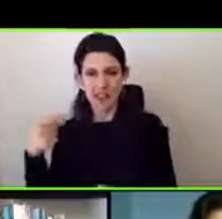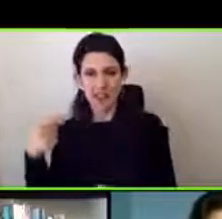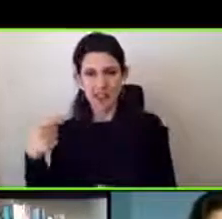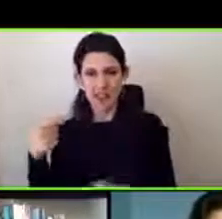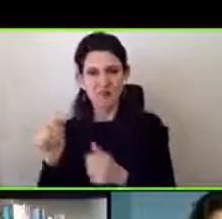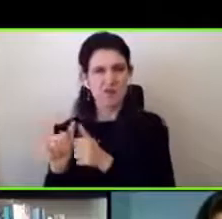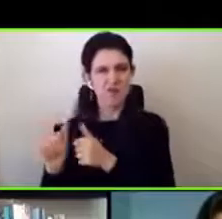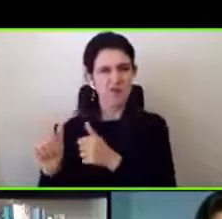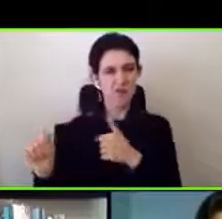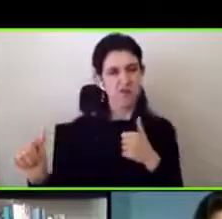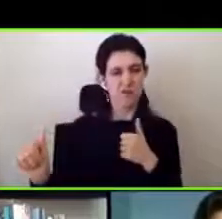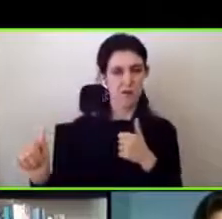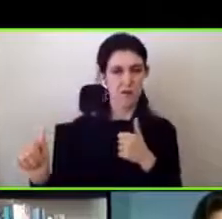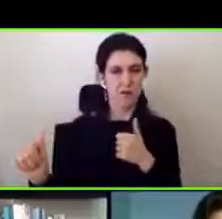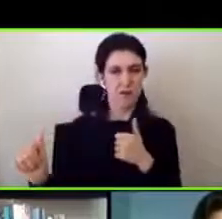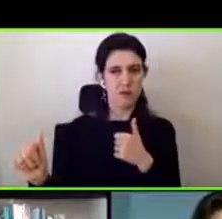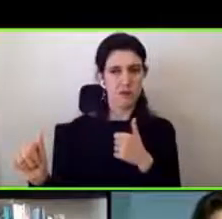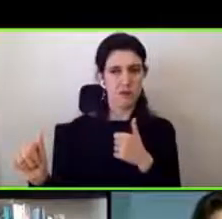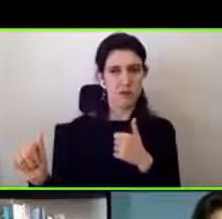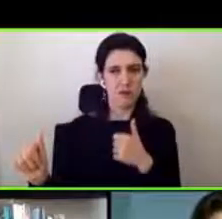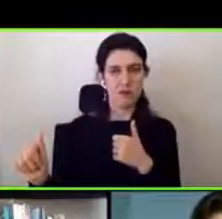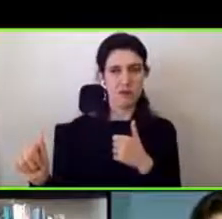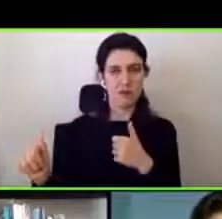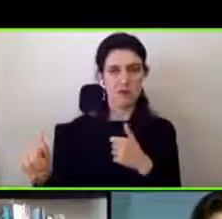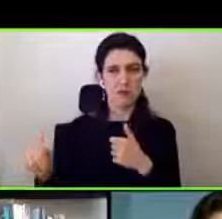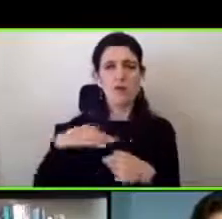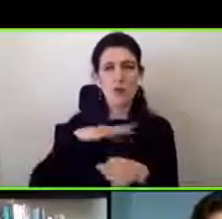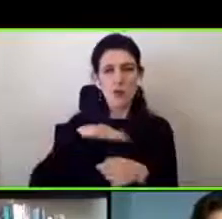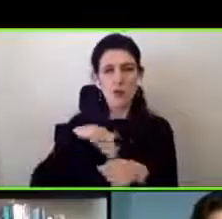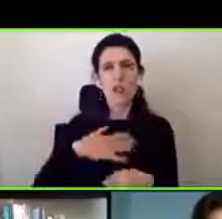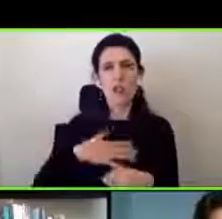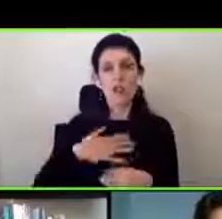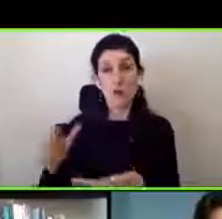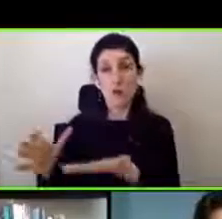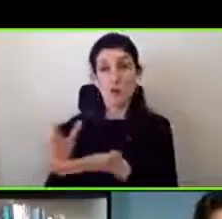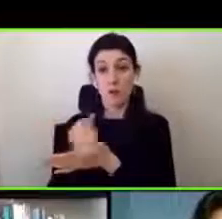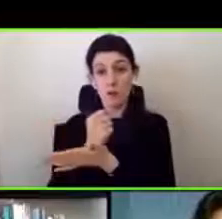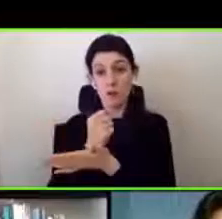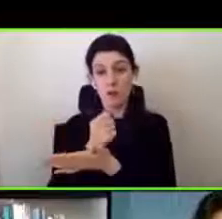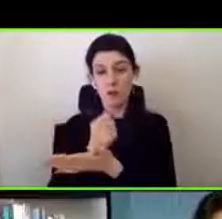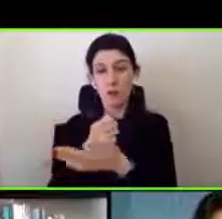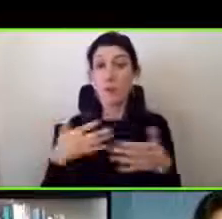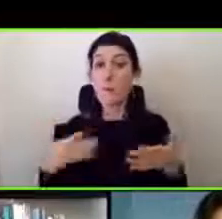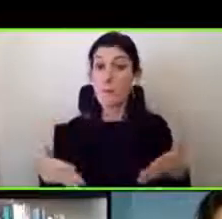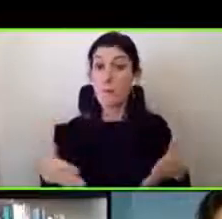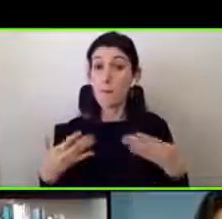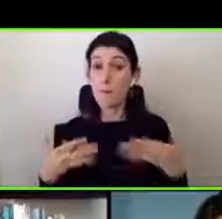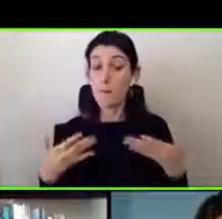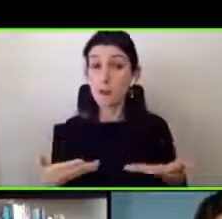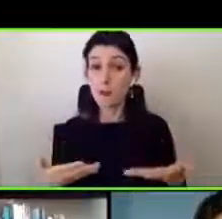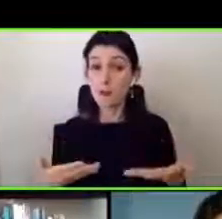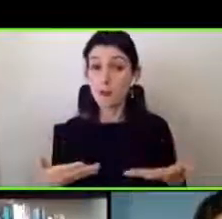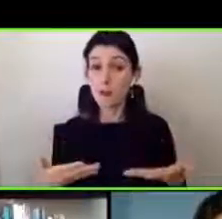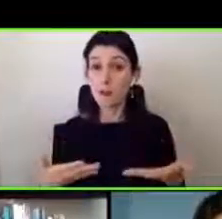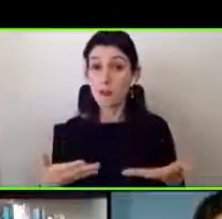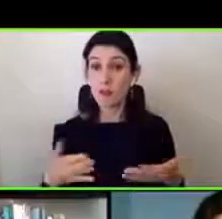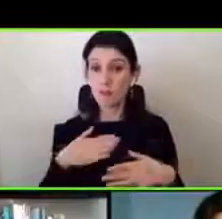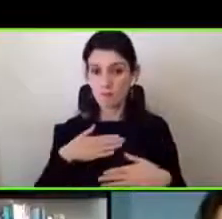cierto?, de lo que nosotros queremos obtener. Entonces, la motivación